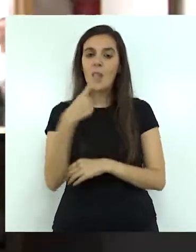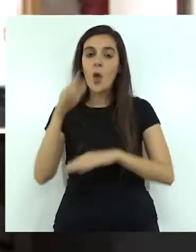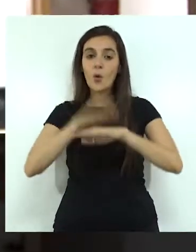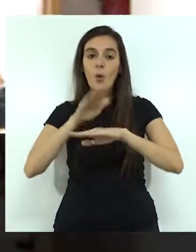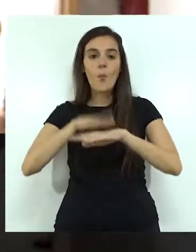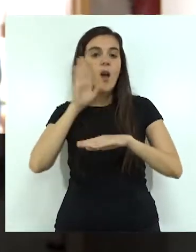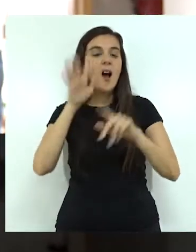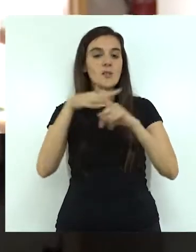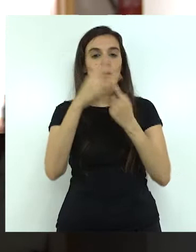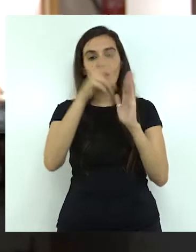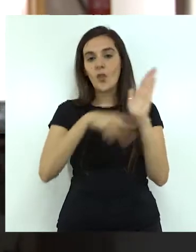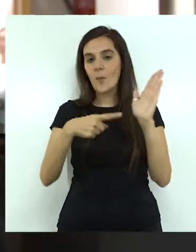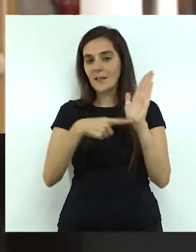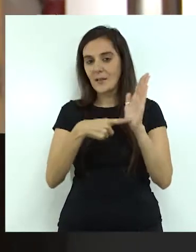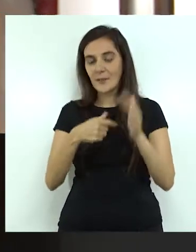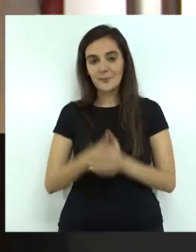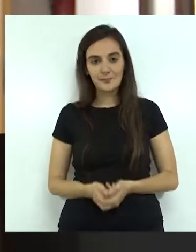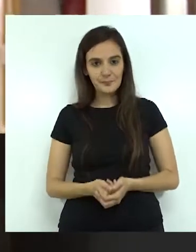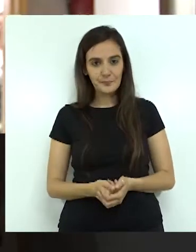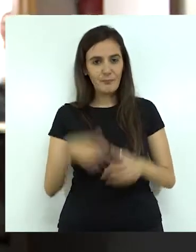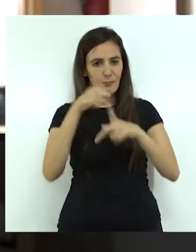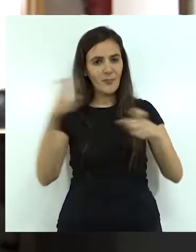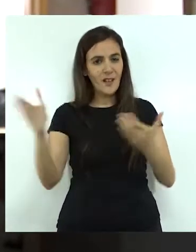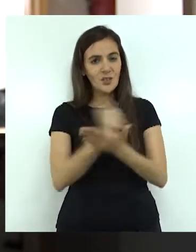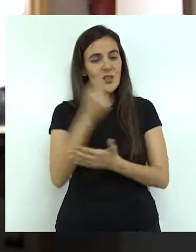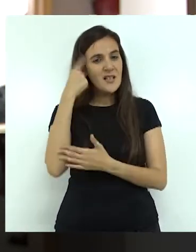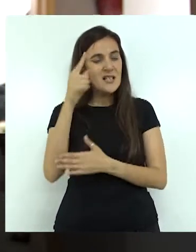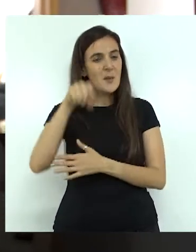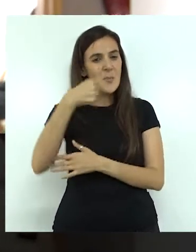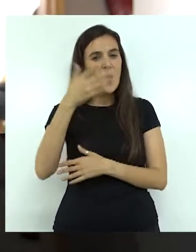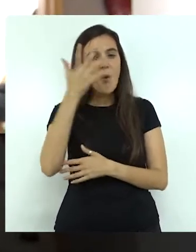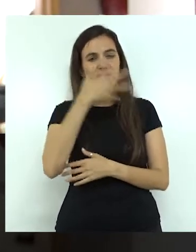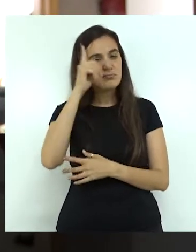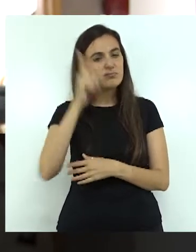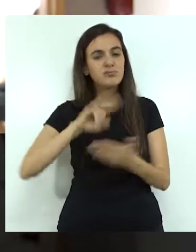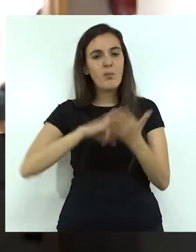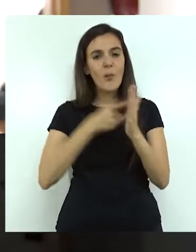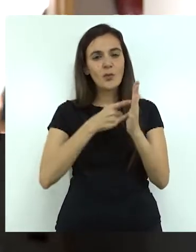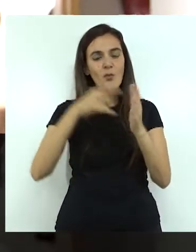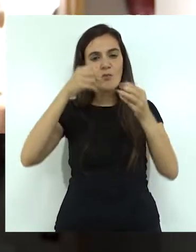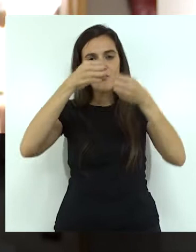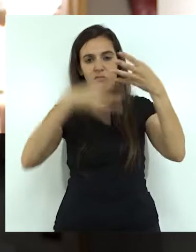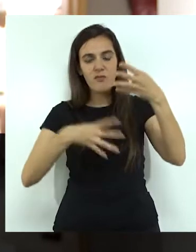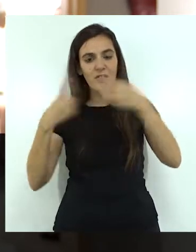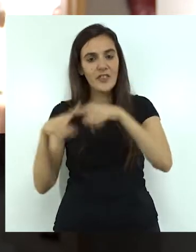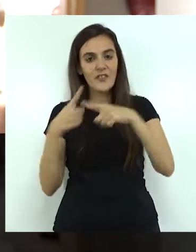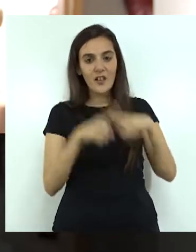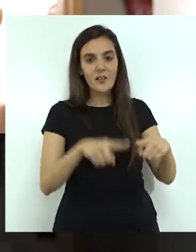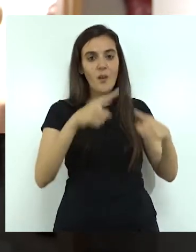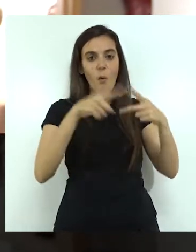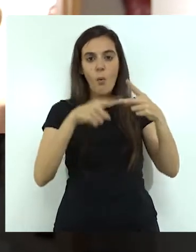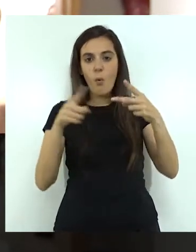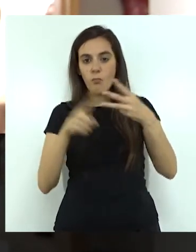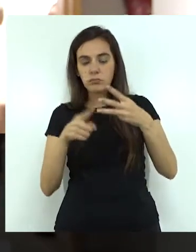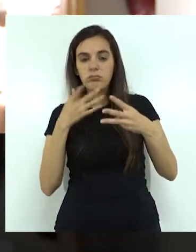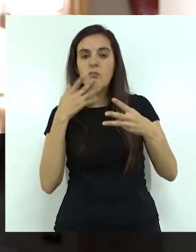todo el mundo sabe que tiene que tenerlo pero desconoce el método hay varios métodos de cómo se realiza y nosotros bueno tenemos uno propio